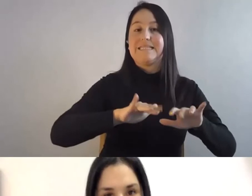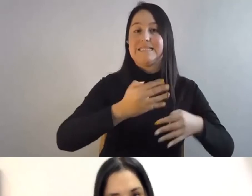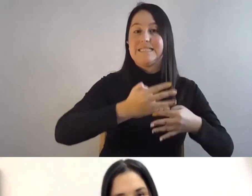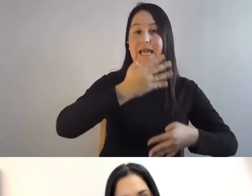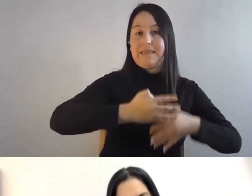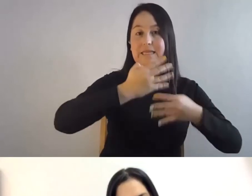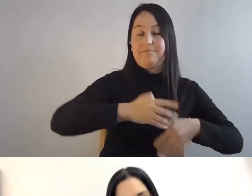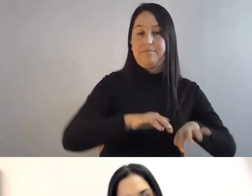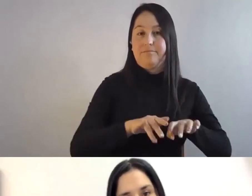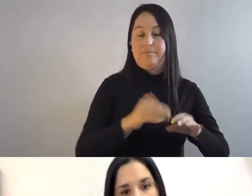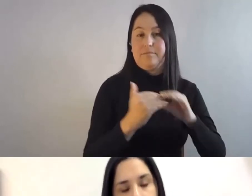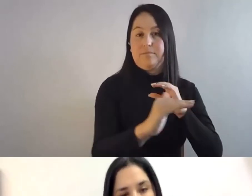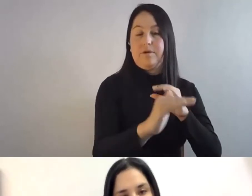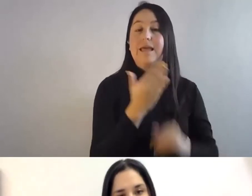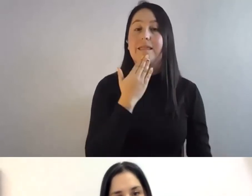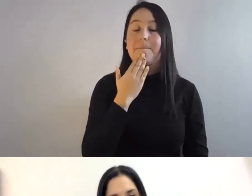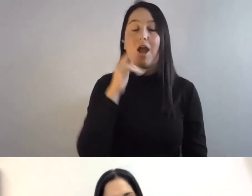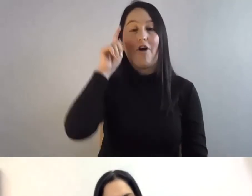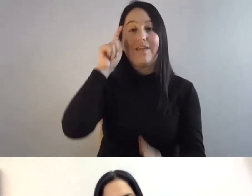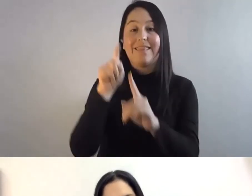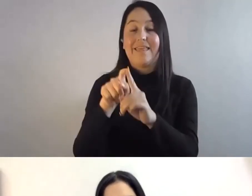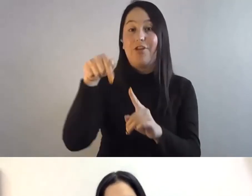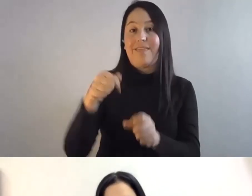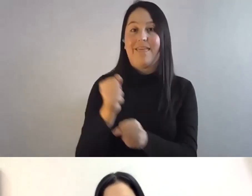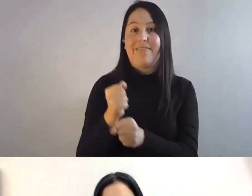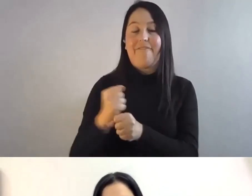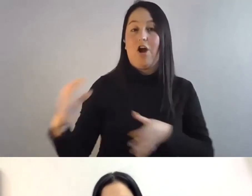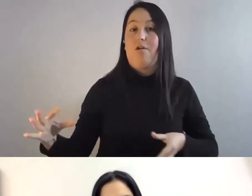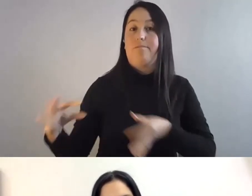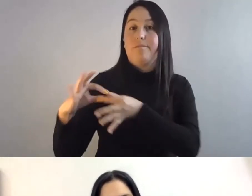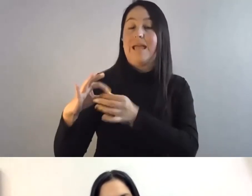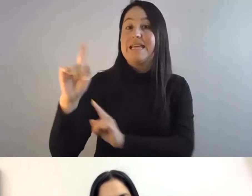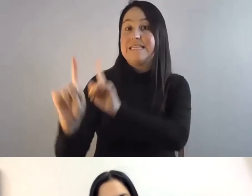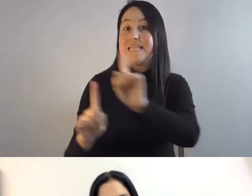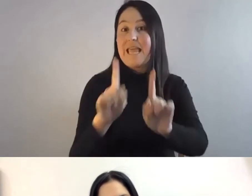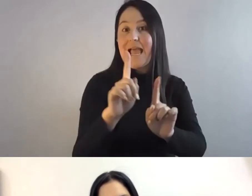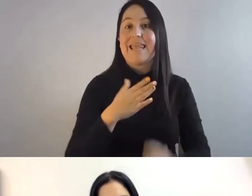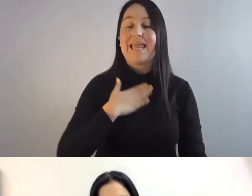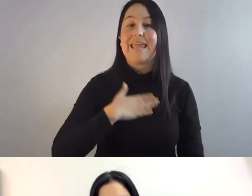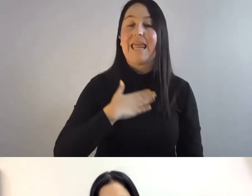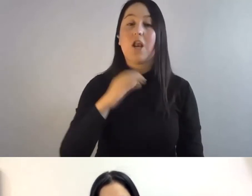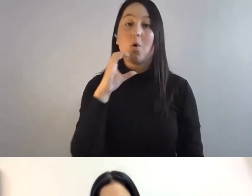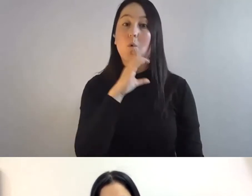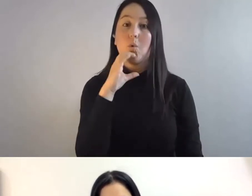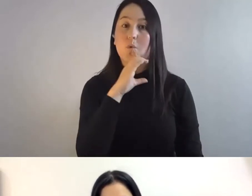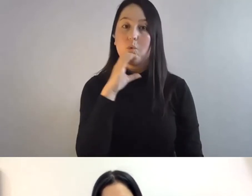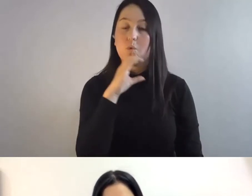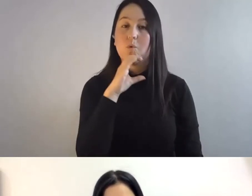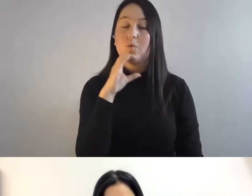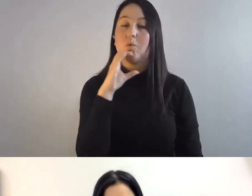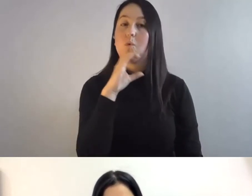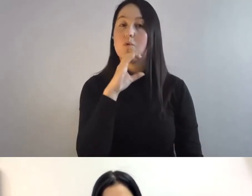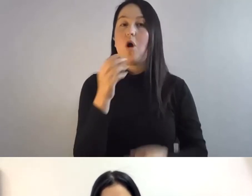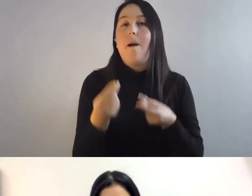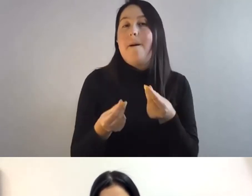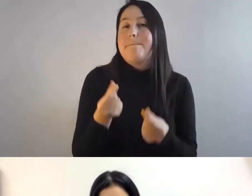Pero también la idea de este trabajo en alianza es que si es que alguien que requiriera algún curso de características similares, un